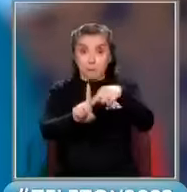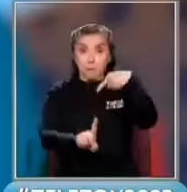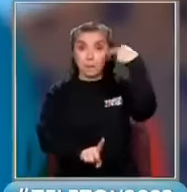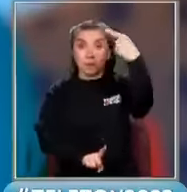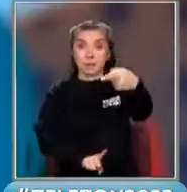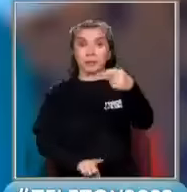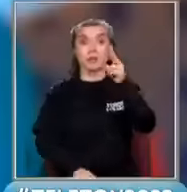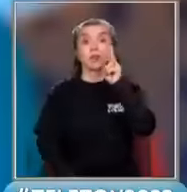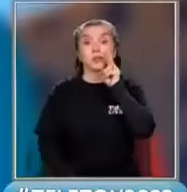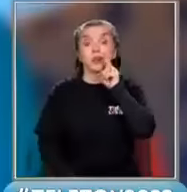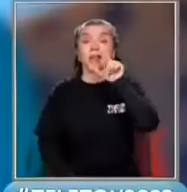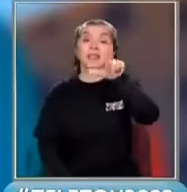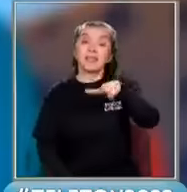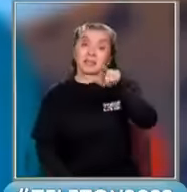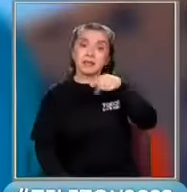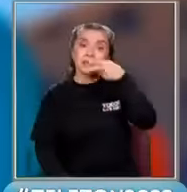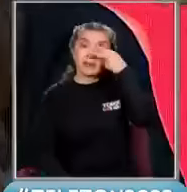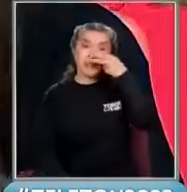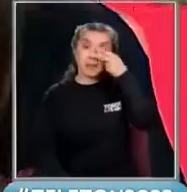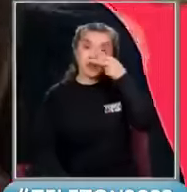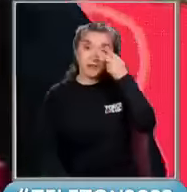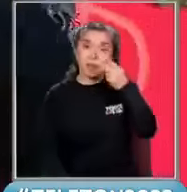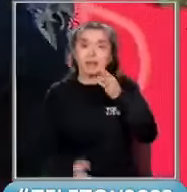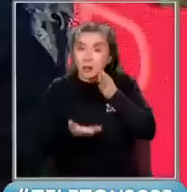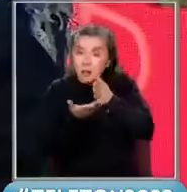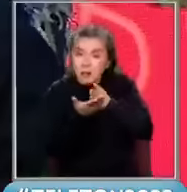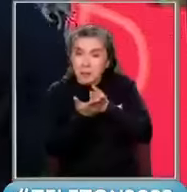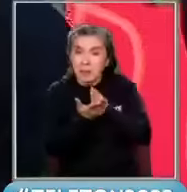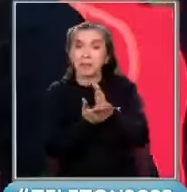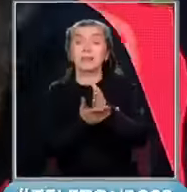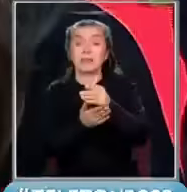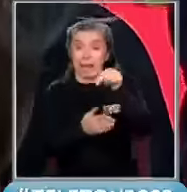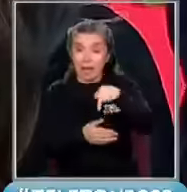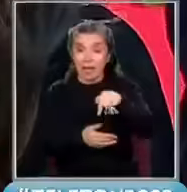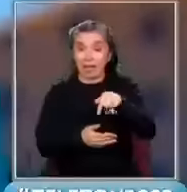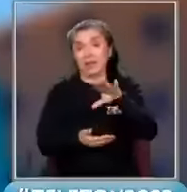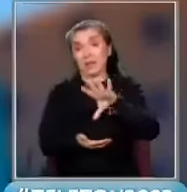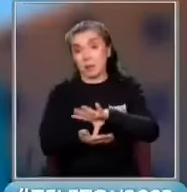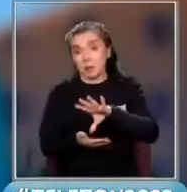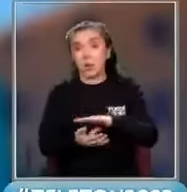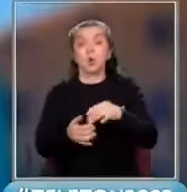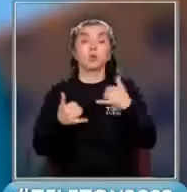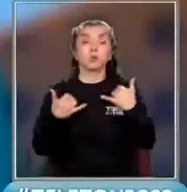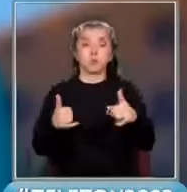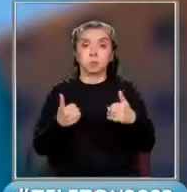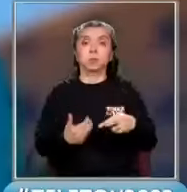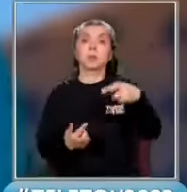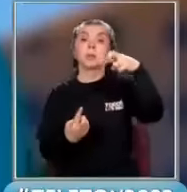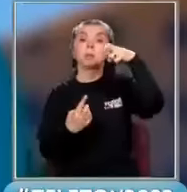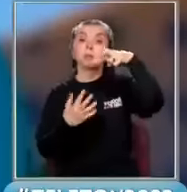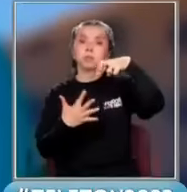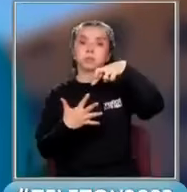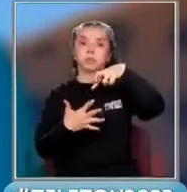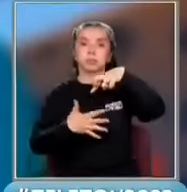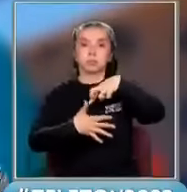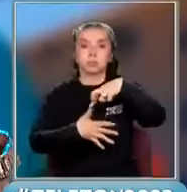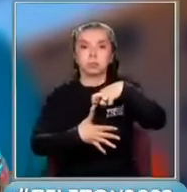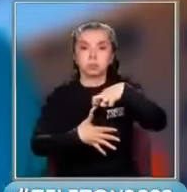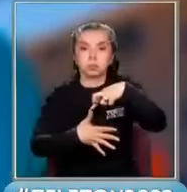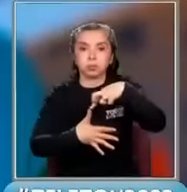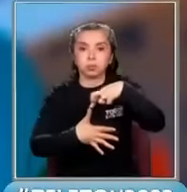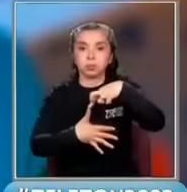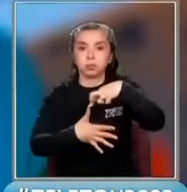viernes 17 de noviembre comienza en nuestro país los Juegos Parapanamericanos. Y